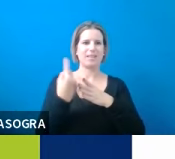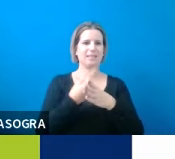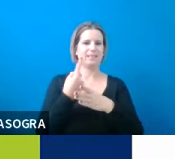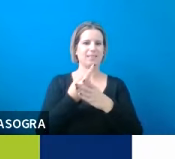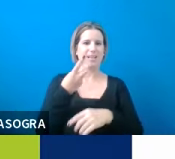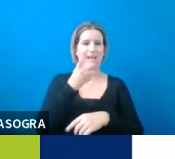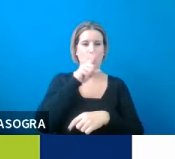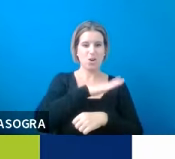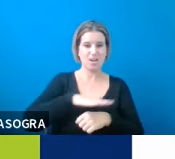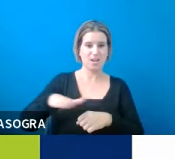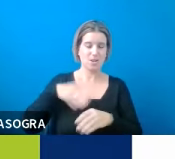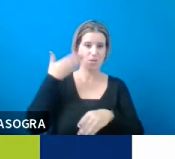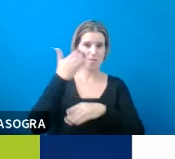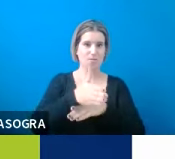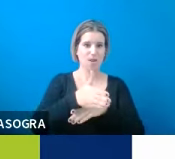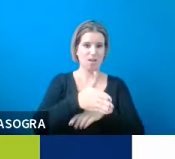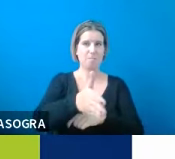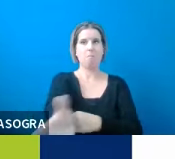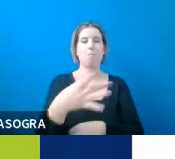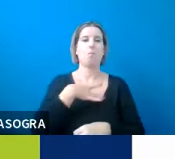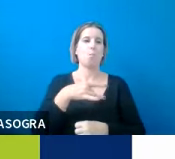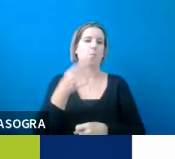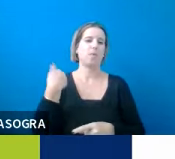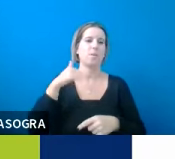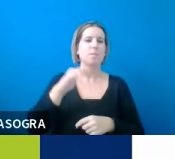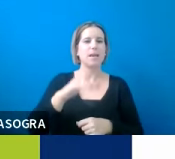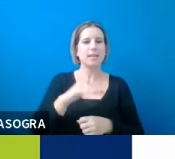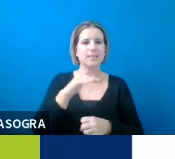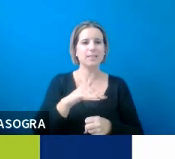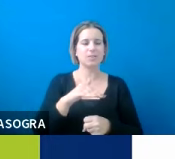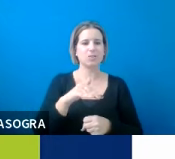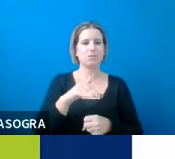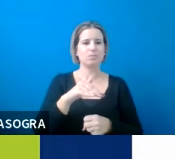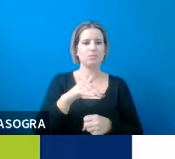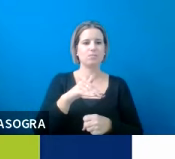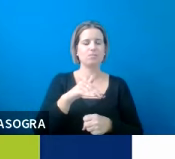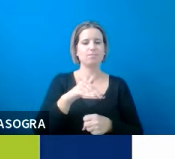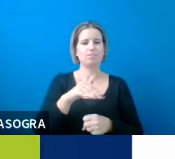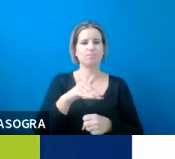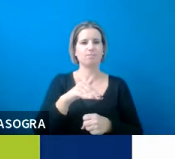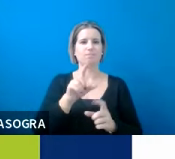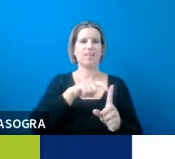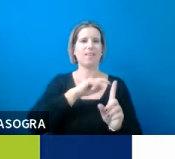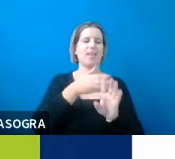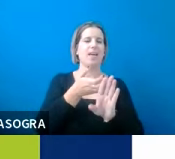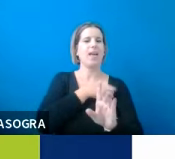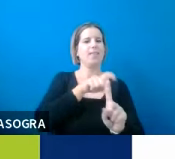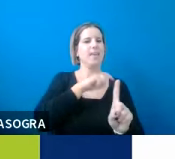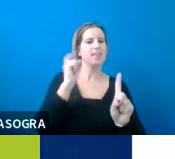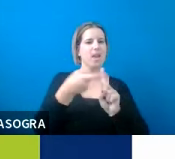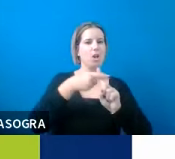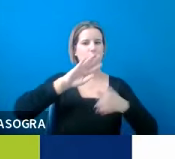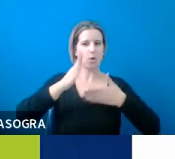acuden al centro que a lo mejor son muy chiquititos inicialmente no establecemos un diagnóstico cerrado